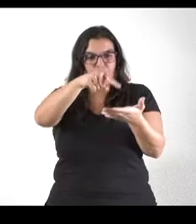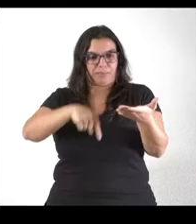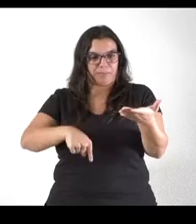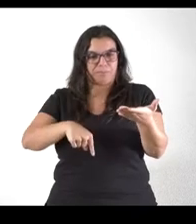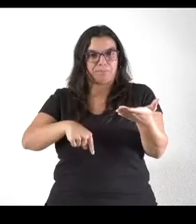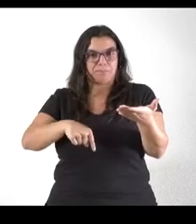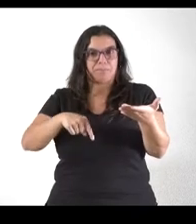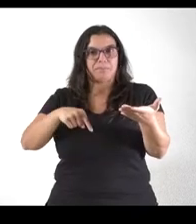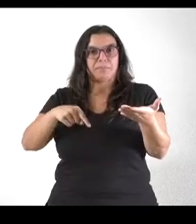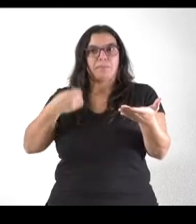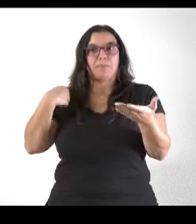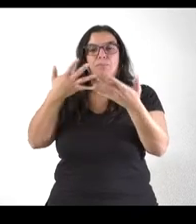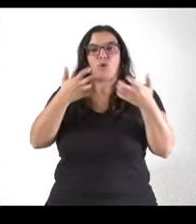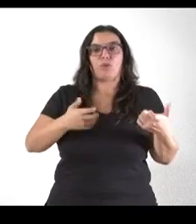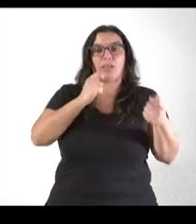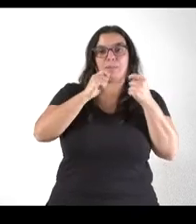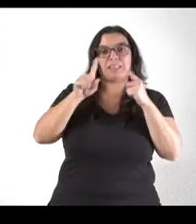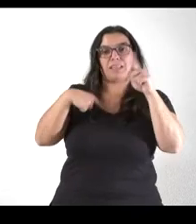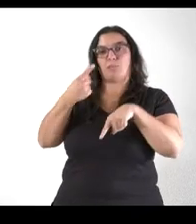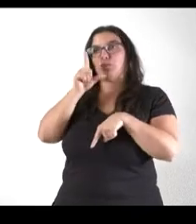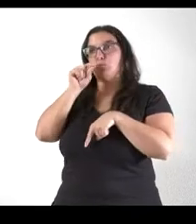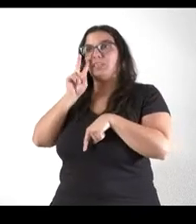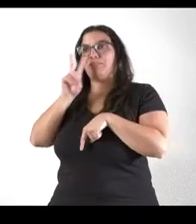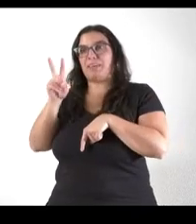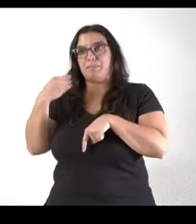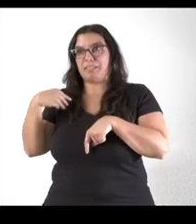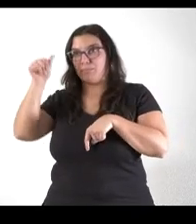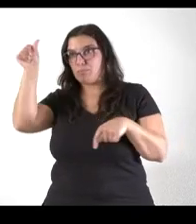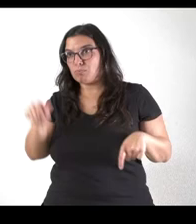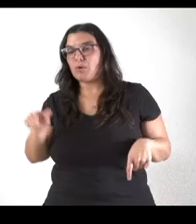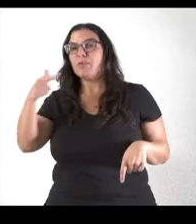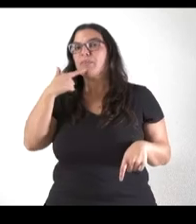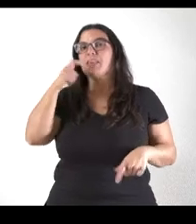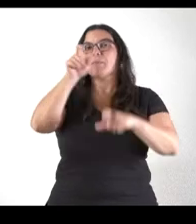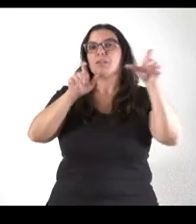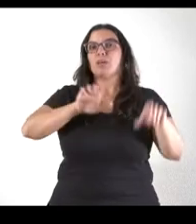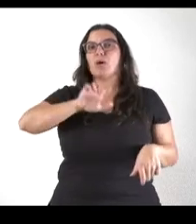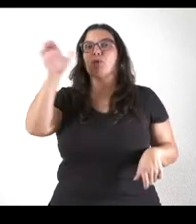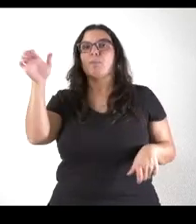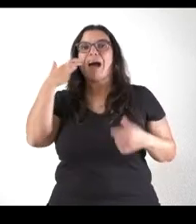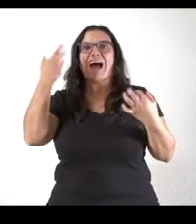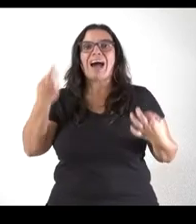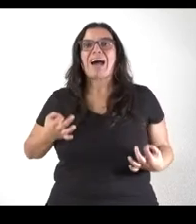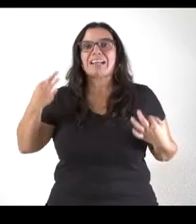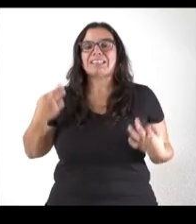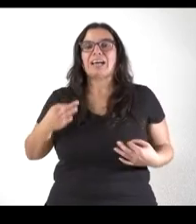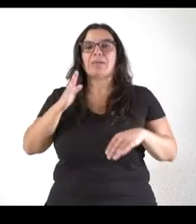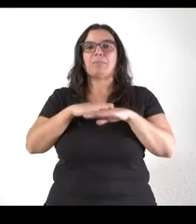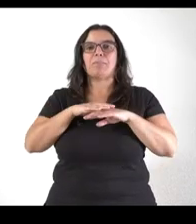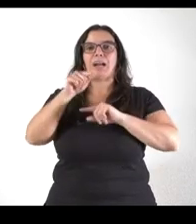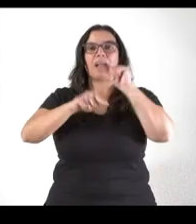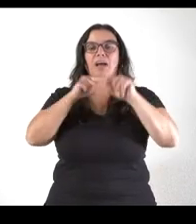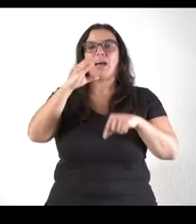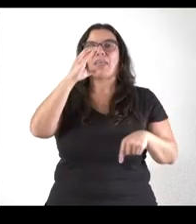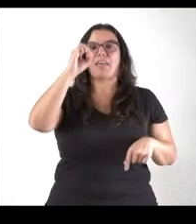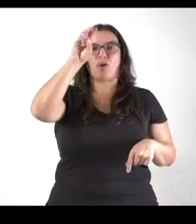se puso en la nota de prensa lo que el mismo colgó en Twitter y él lo que dice es que los europeos no arriesgan sus vidas por las emisiones de CO2 los carriles bici